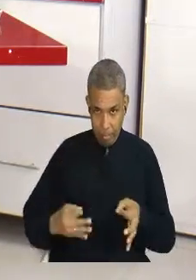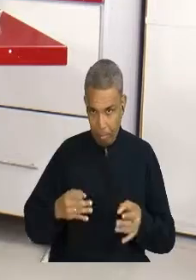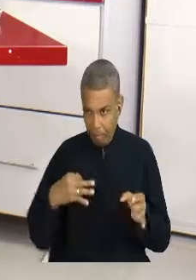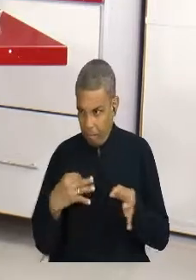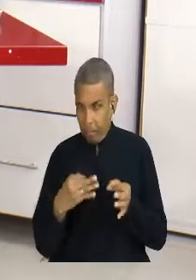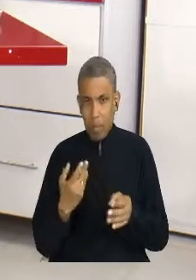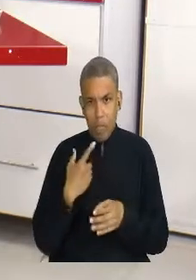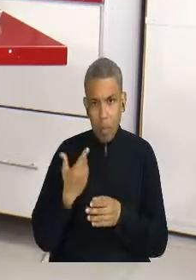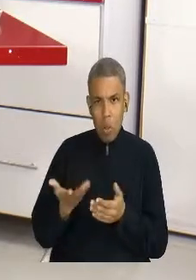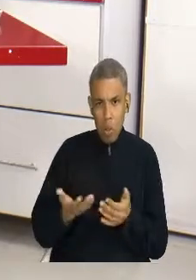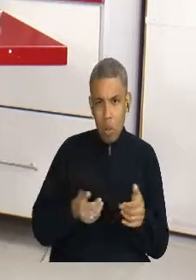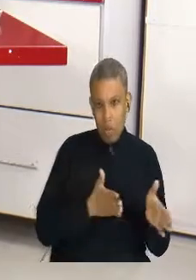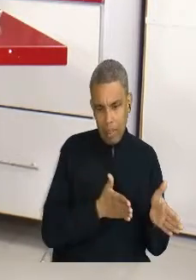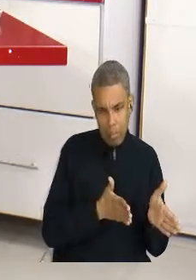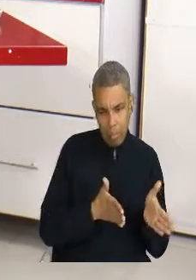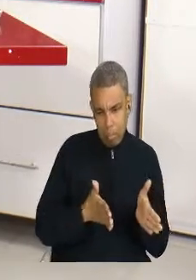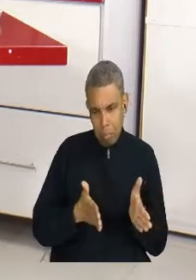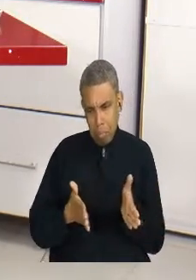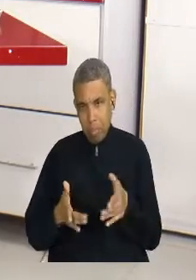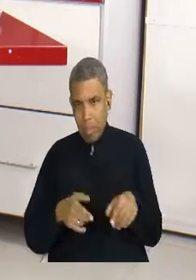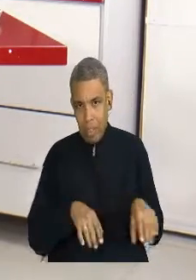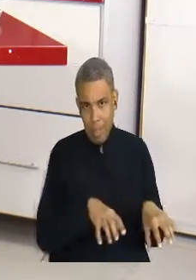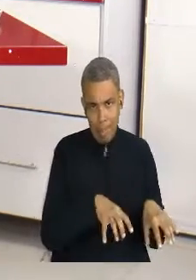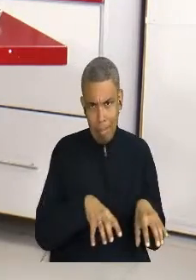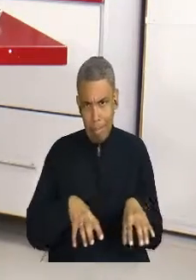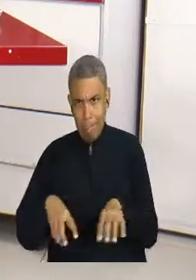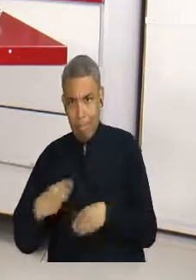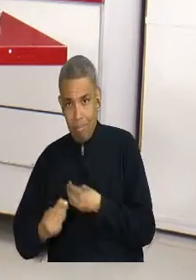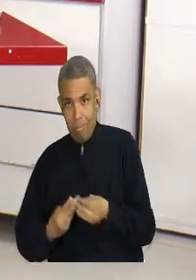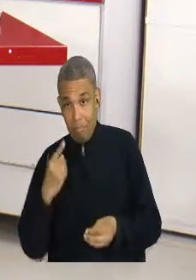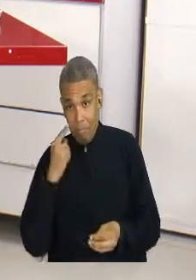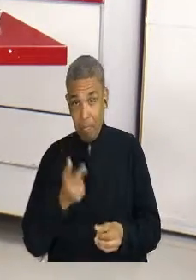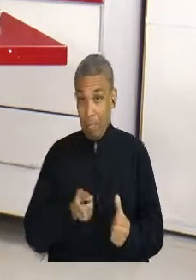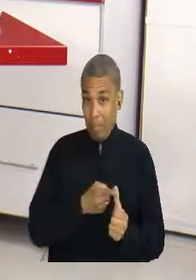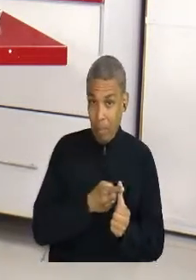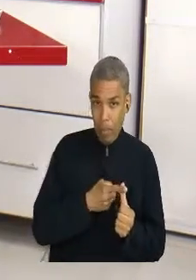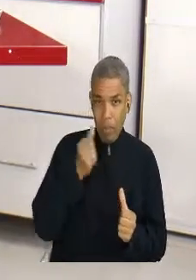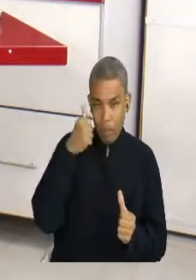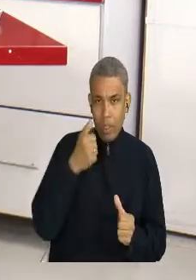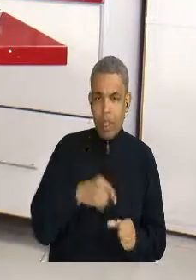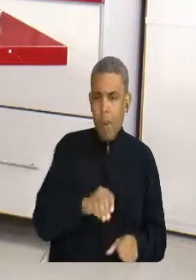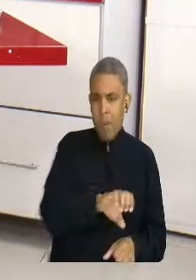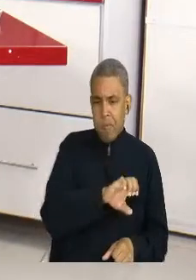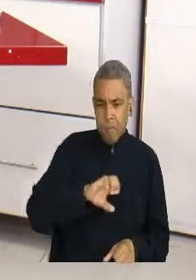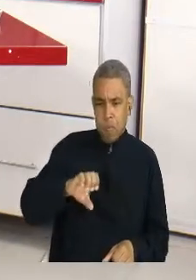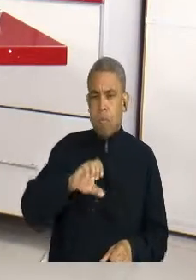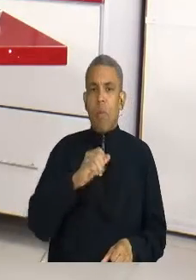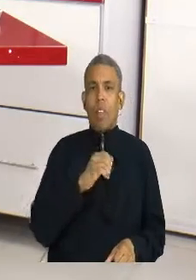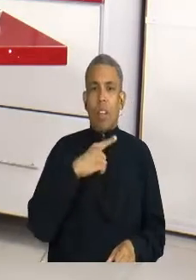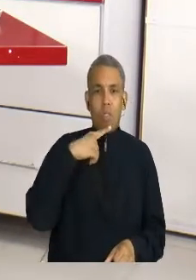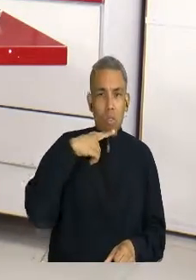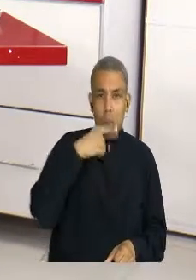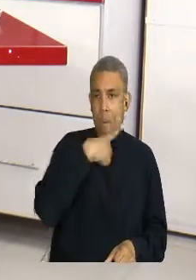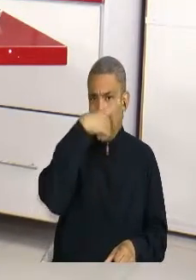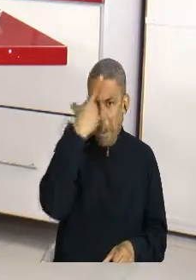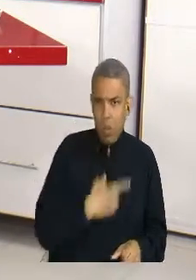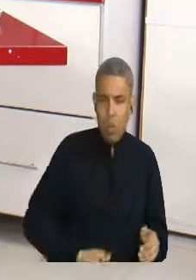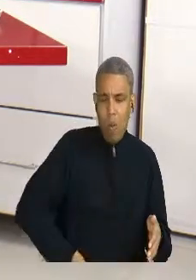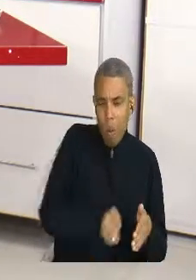de langostinos el día de hoy. Claro, entonces, Roche. Mezclamos mayonesa y salsa de tomate, pues para darle un tono de salsa